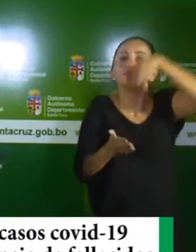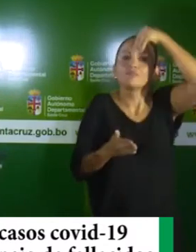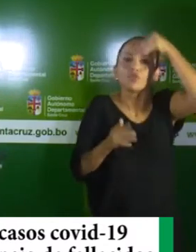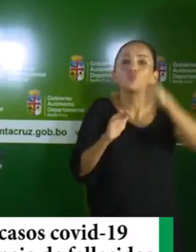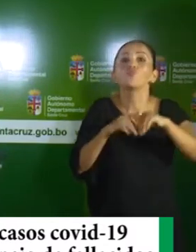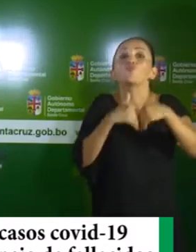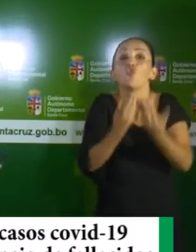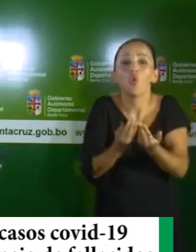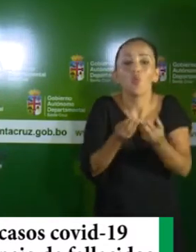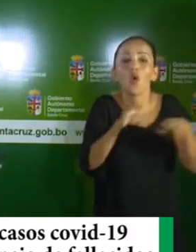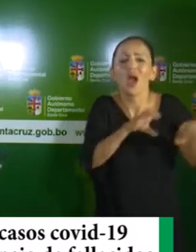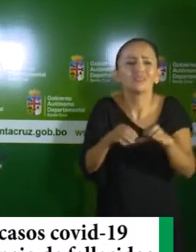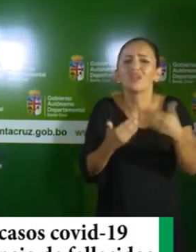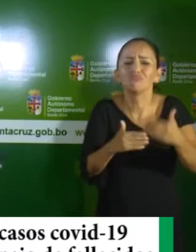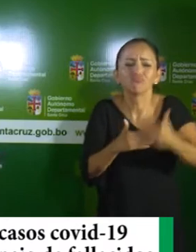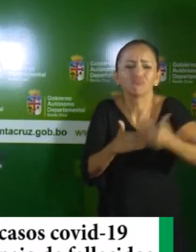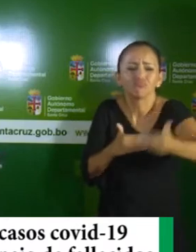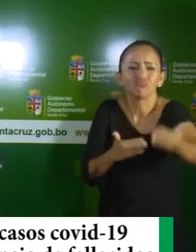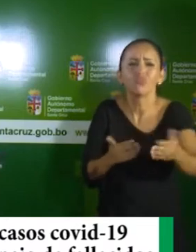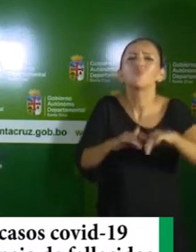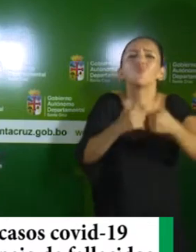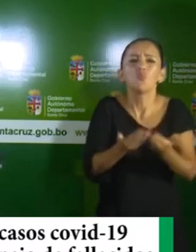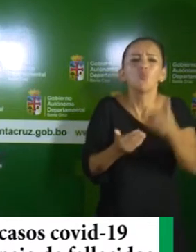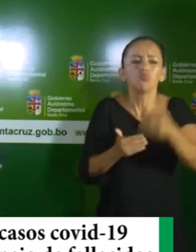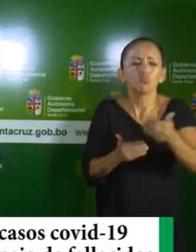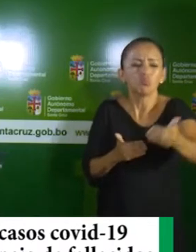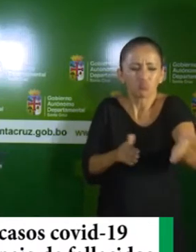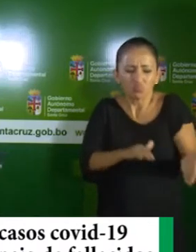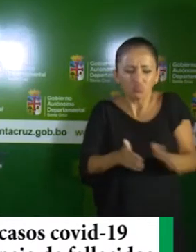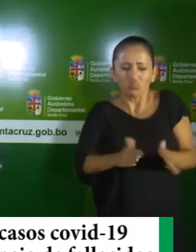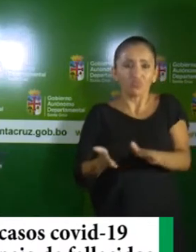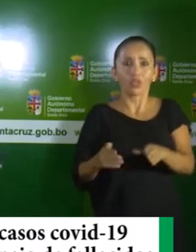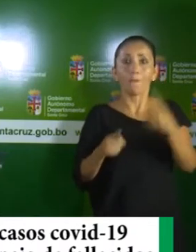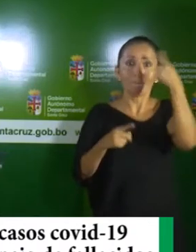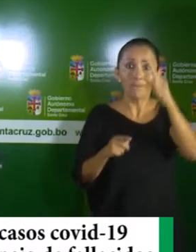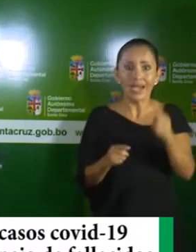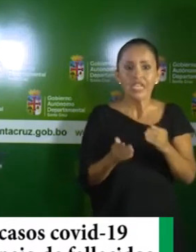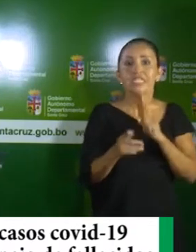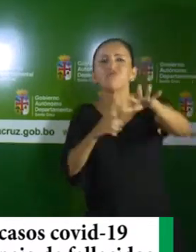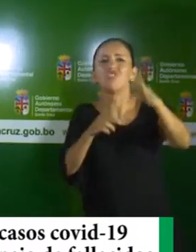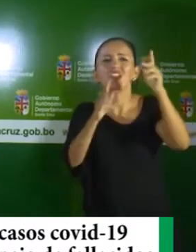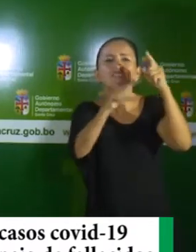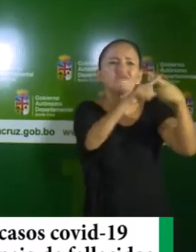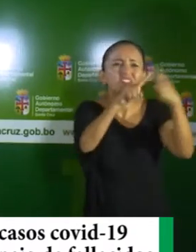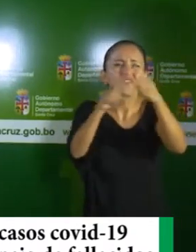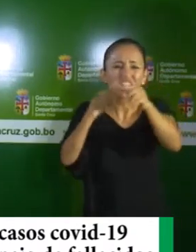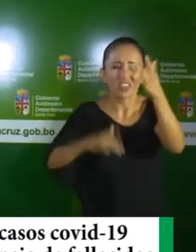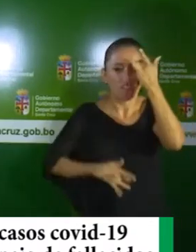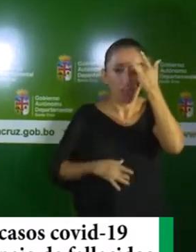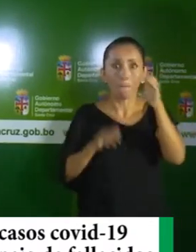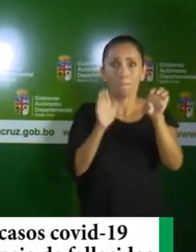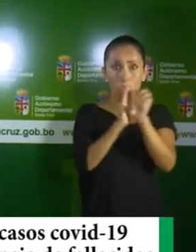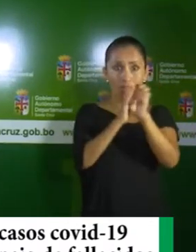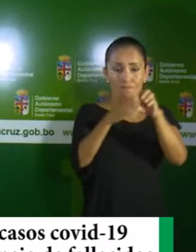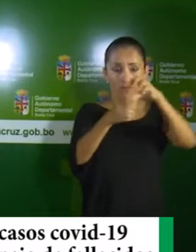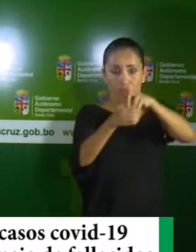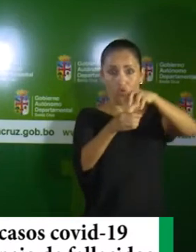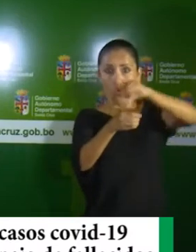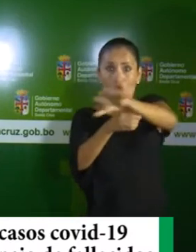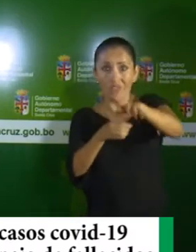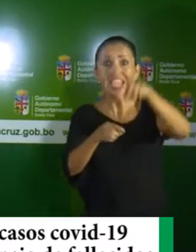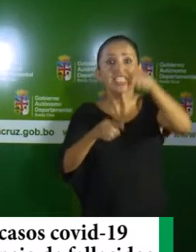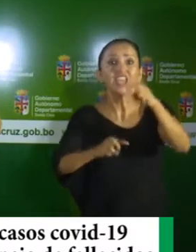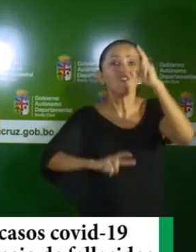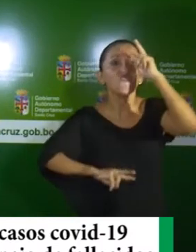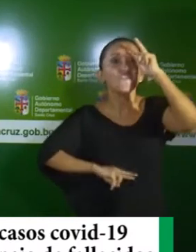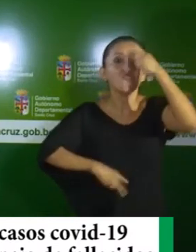respecto al manejo y la gestión de cadáveres para mantener los niveles de bioseguridad. El COVID-19, que es